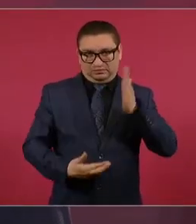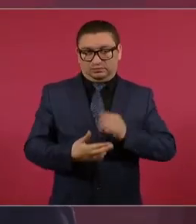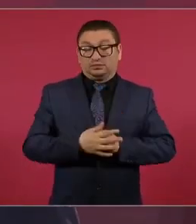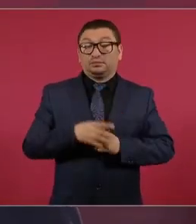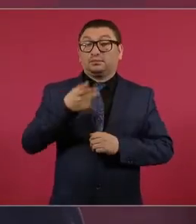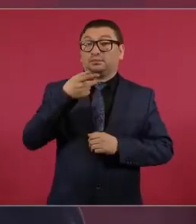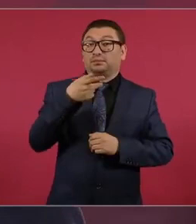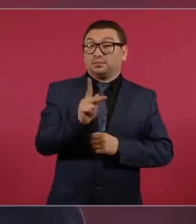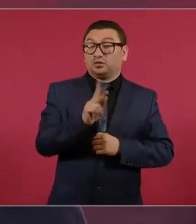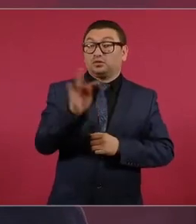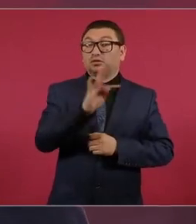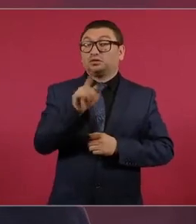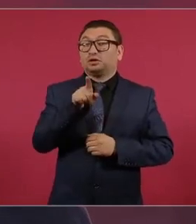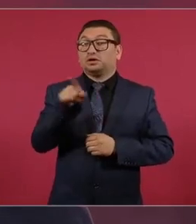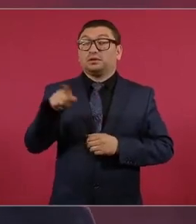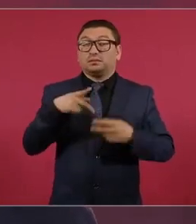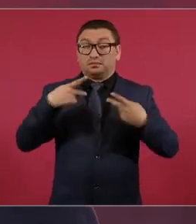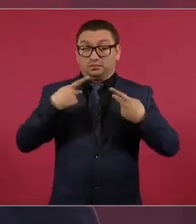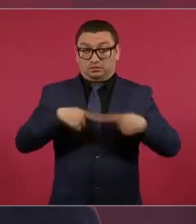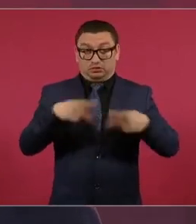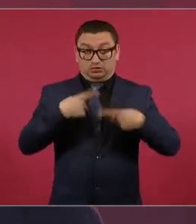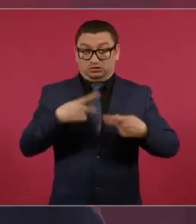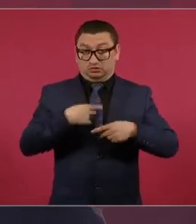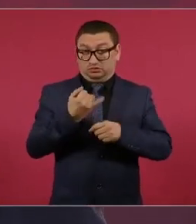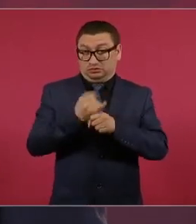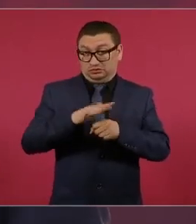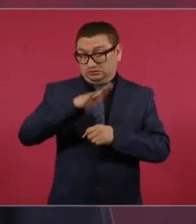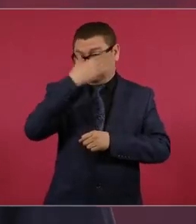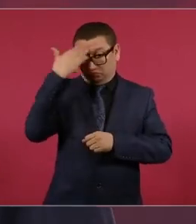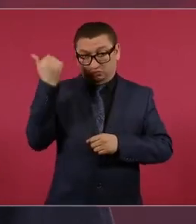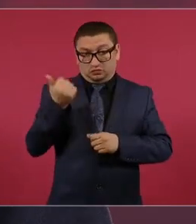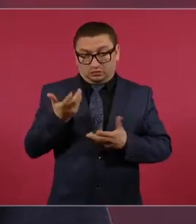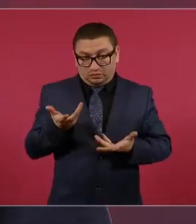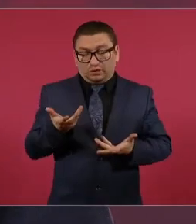va a la cárcel y es